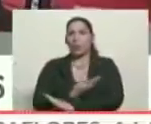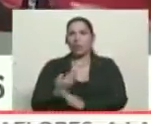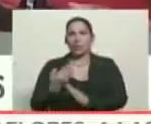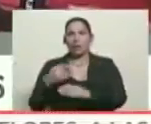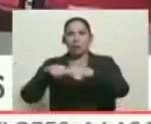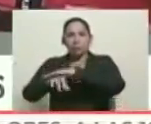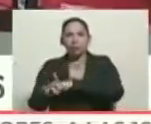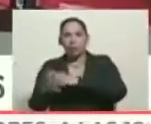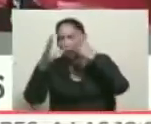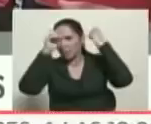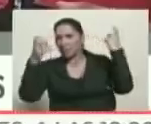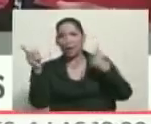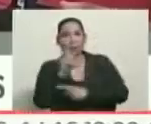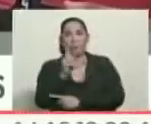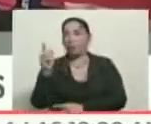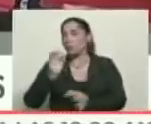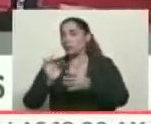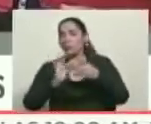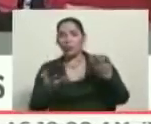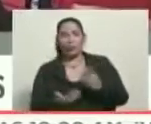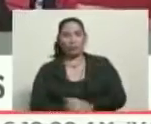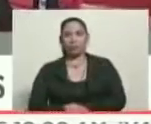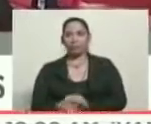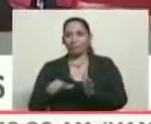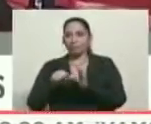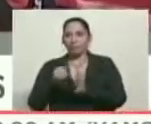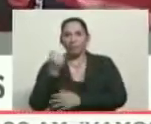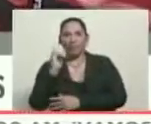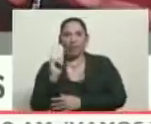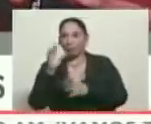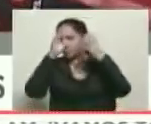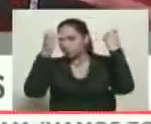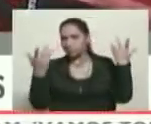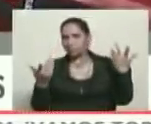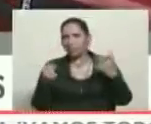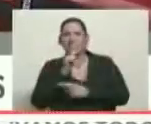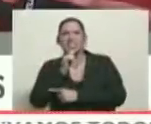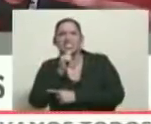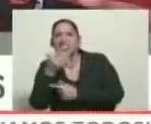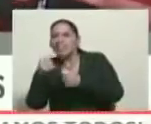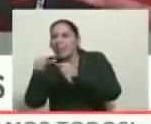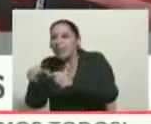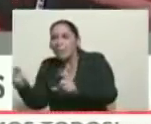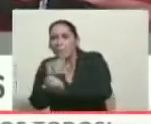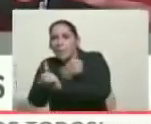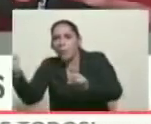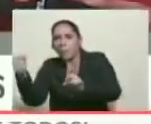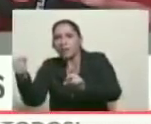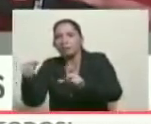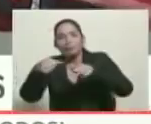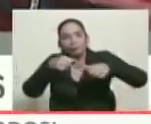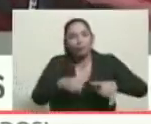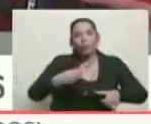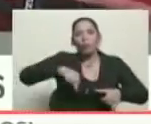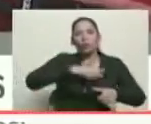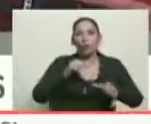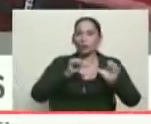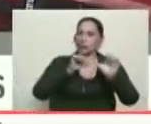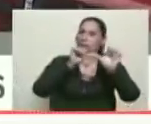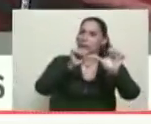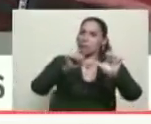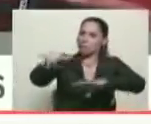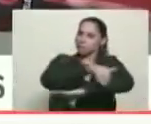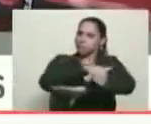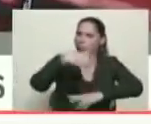si no funciona. Y no funcionó. ¿Dónde están? En una embajada. ¿Qué les queda? La violencia. ¿Qué nos queda a nosotros? Seguir haciendo lo que estamos haciendo, la